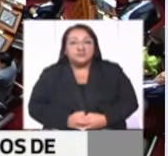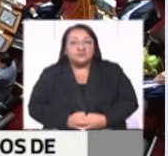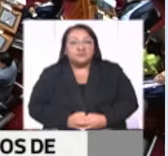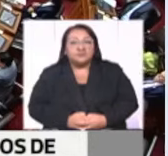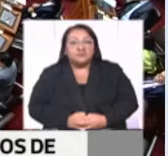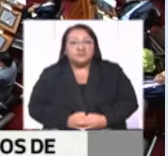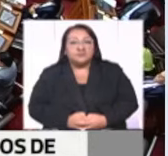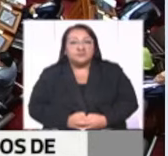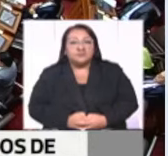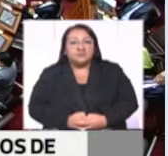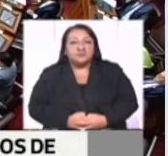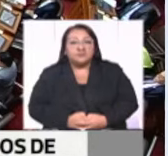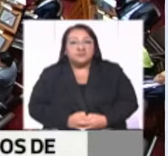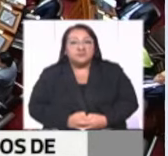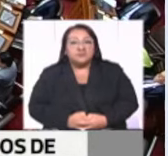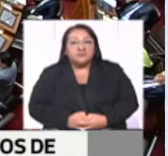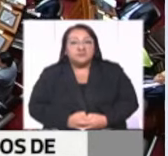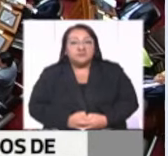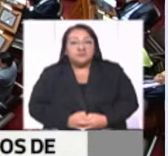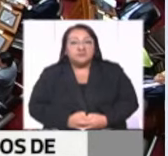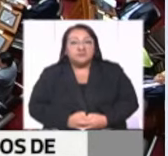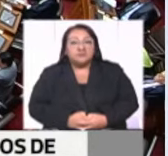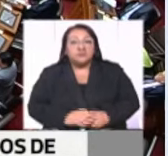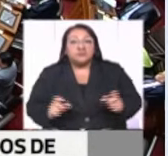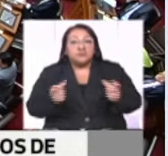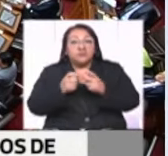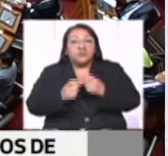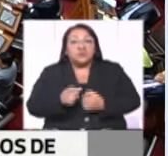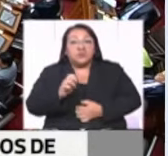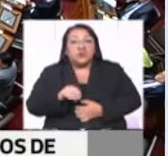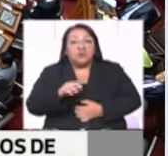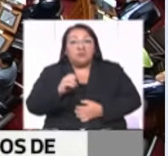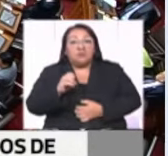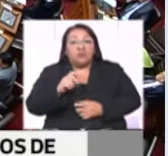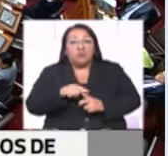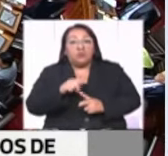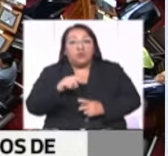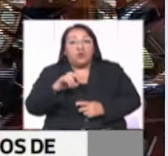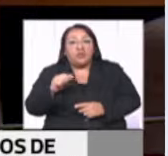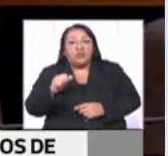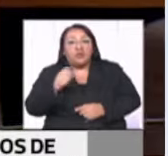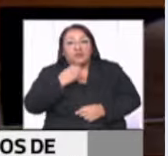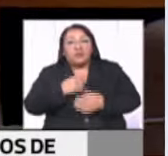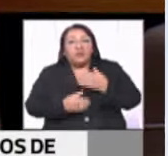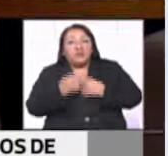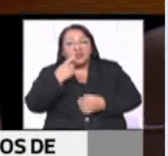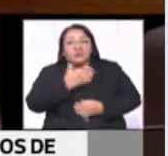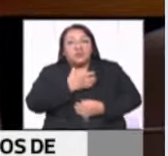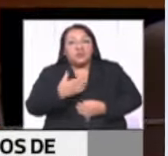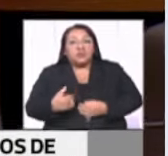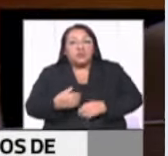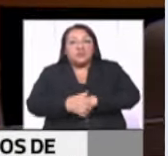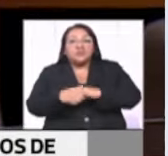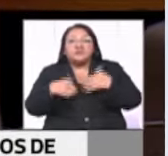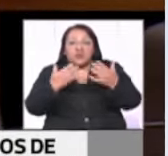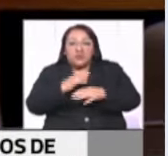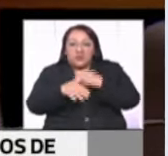Señores congresistas, congresista Montoya. Buenos días, señor presidente. Por su intermedio, saludo a la